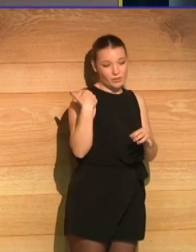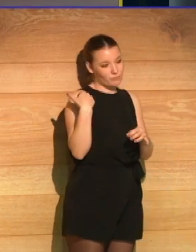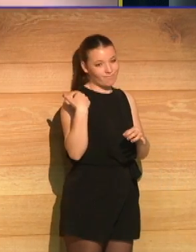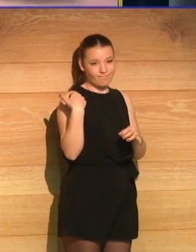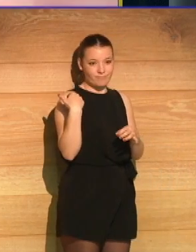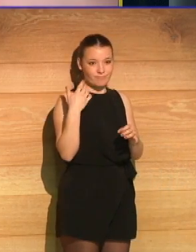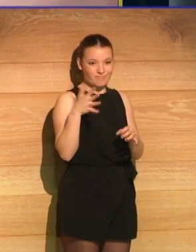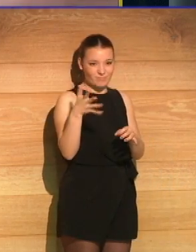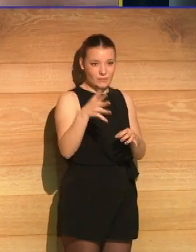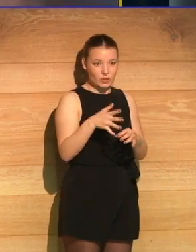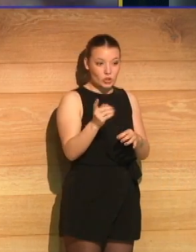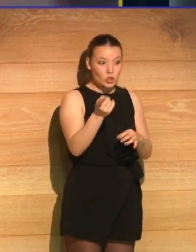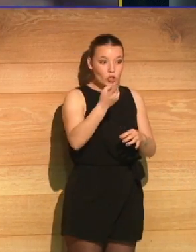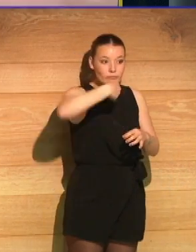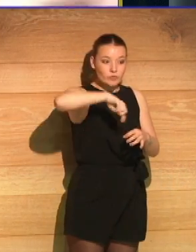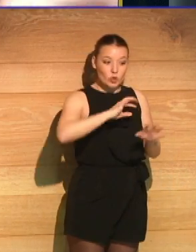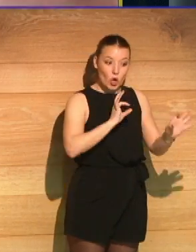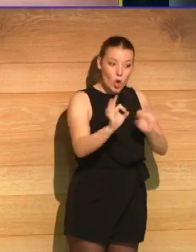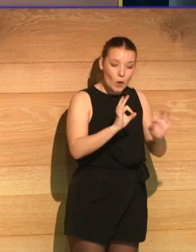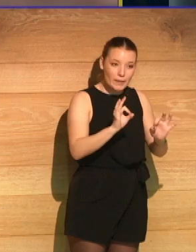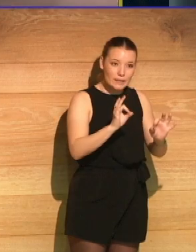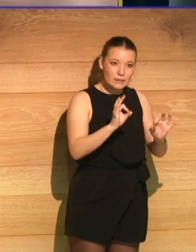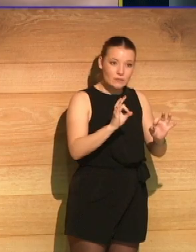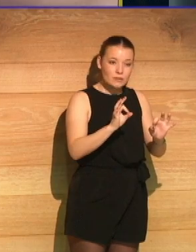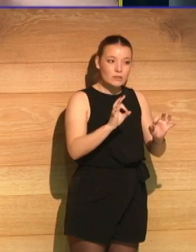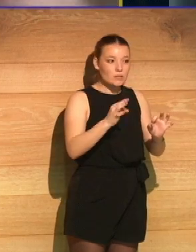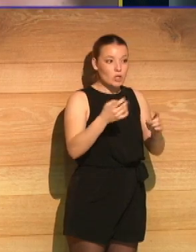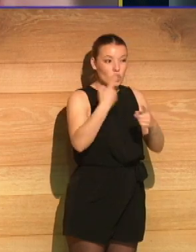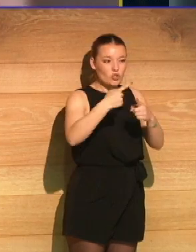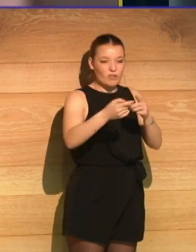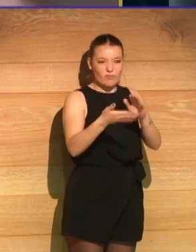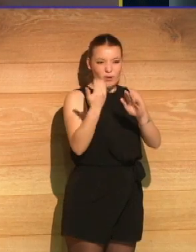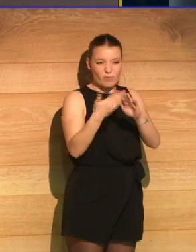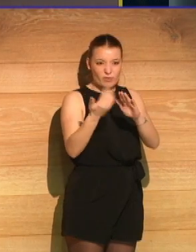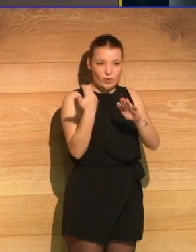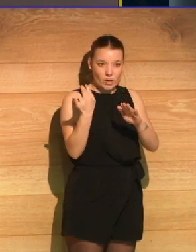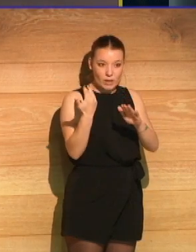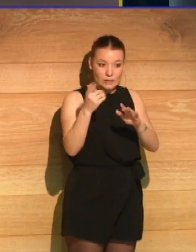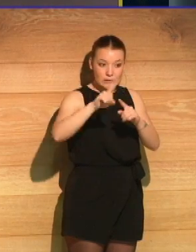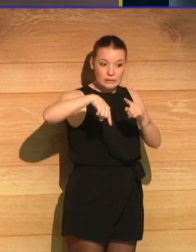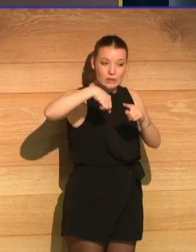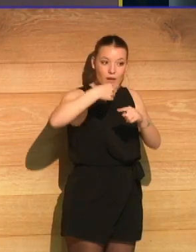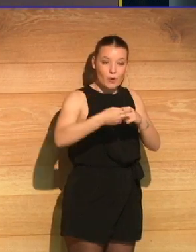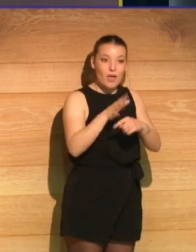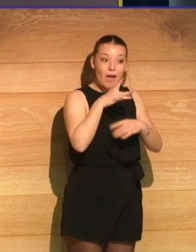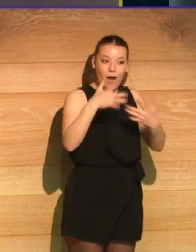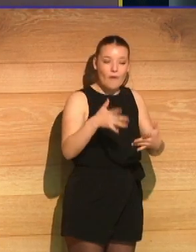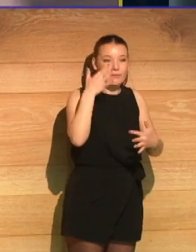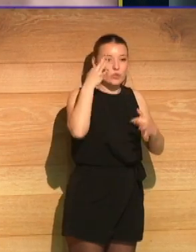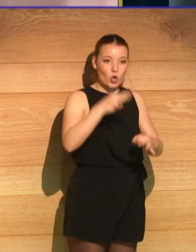Entonces planchamos la obra, conectamos, cortamos muchas cosas y ya es una